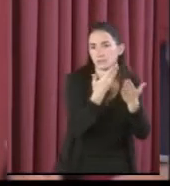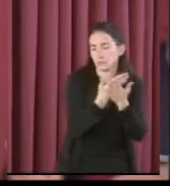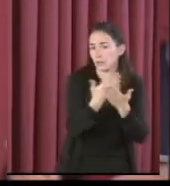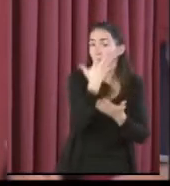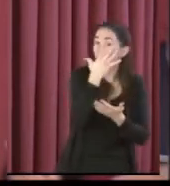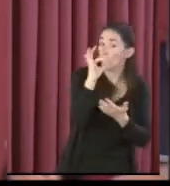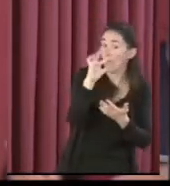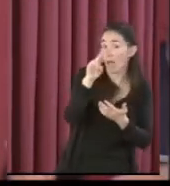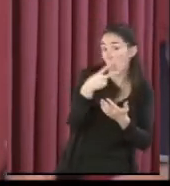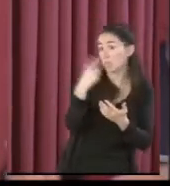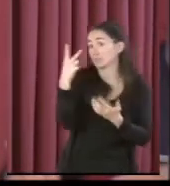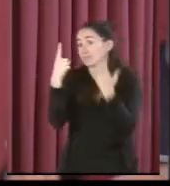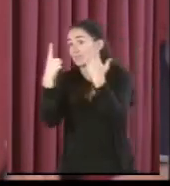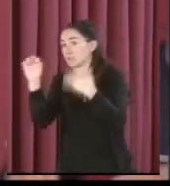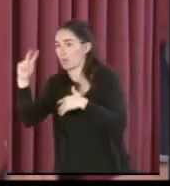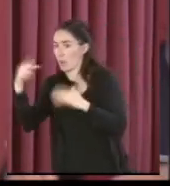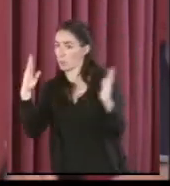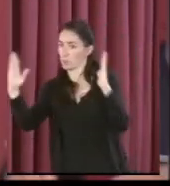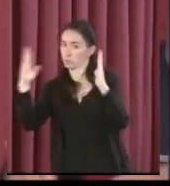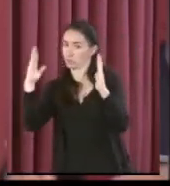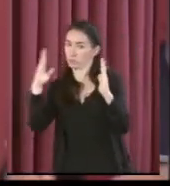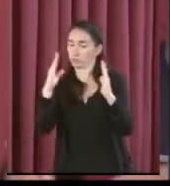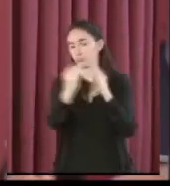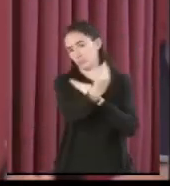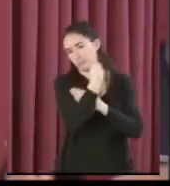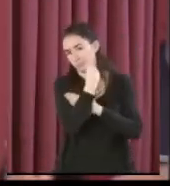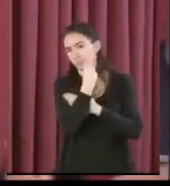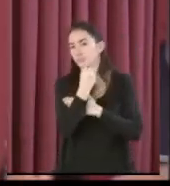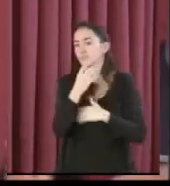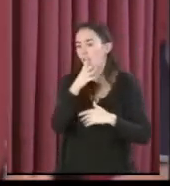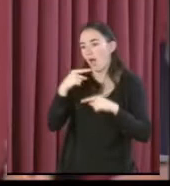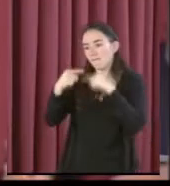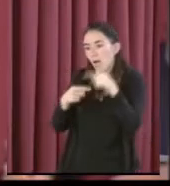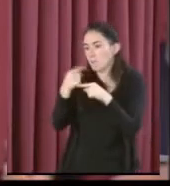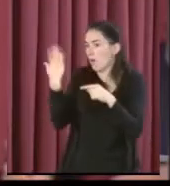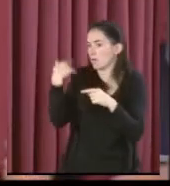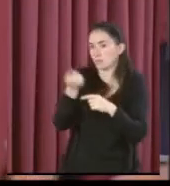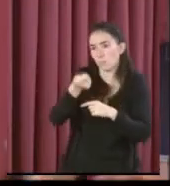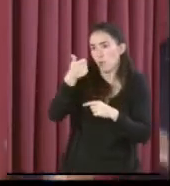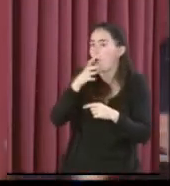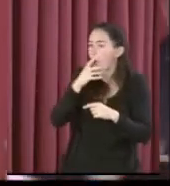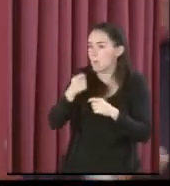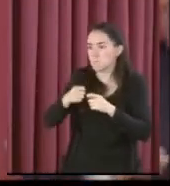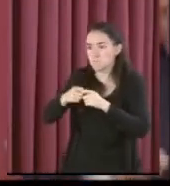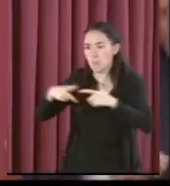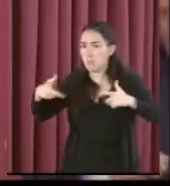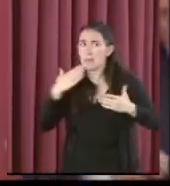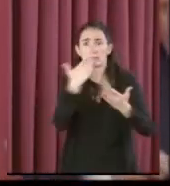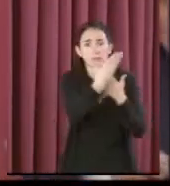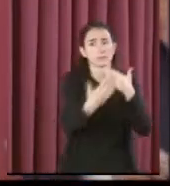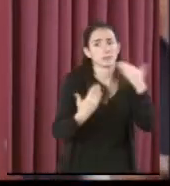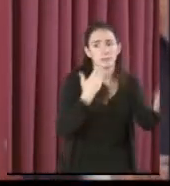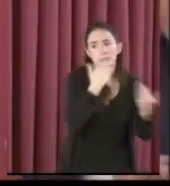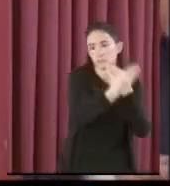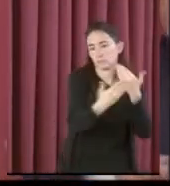60 euros, ampliando también las familias que podían acceder a las mismas, elevando el umbral de renta de 7.000